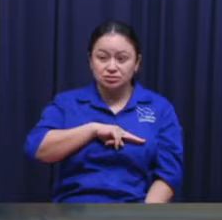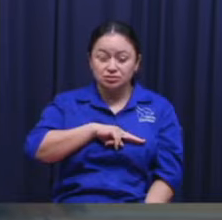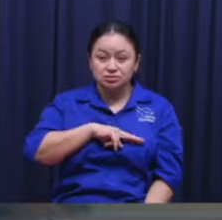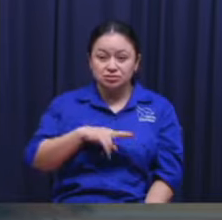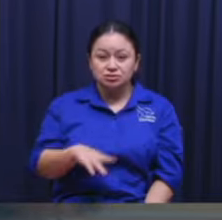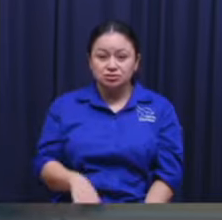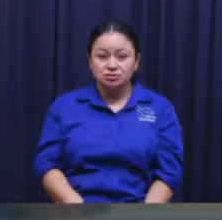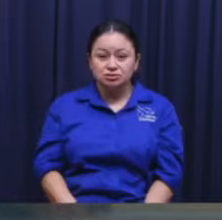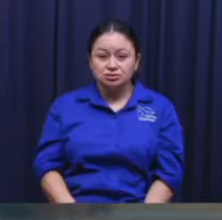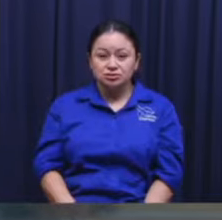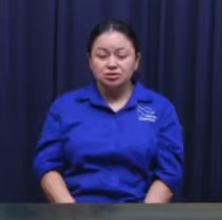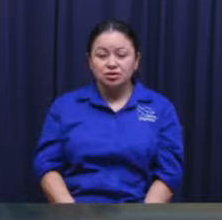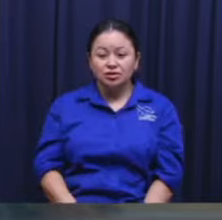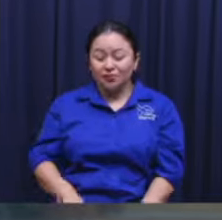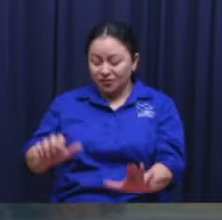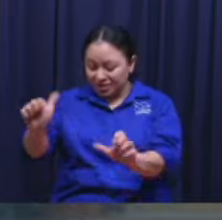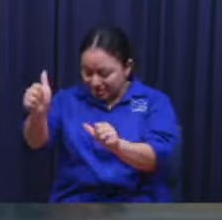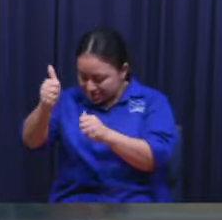resistid,